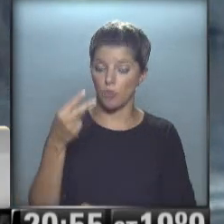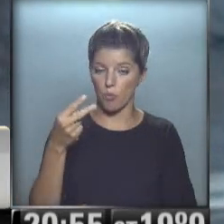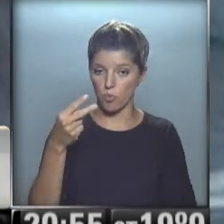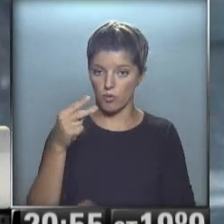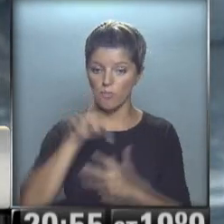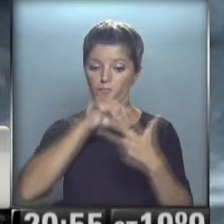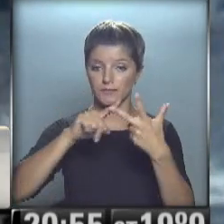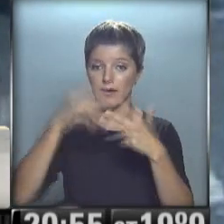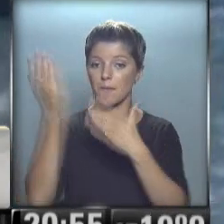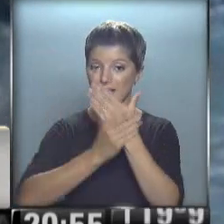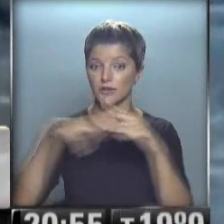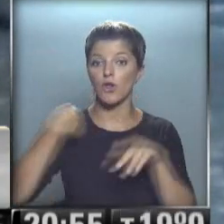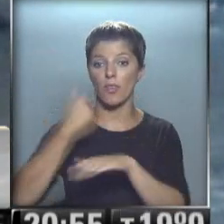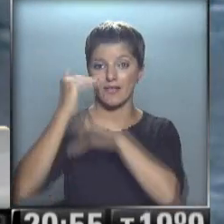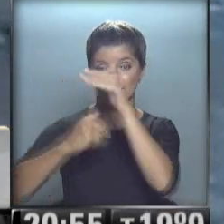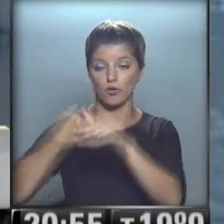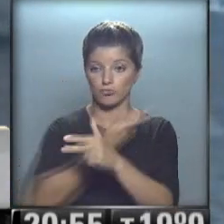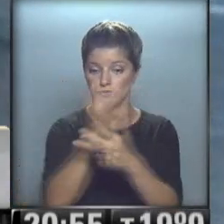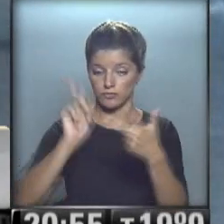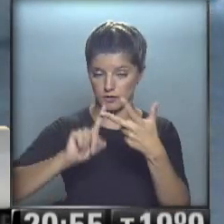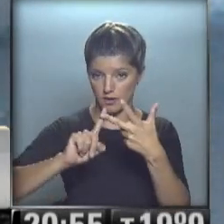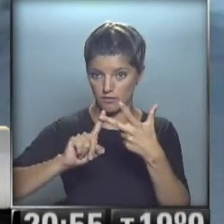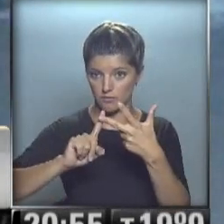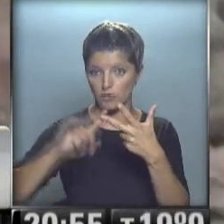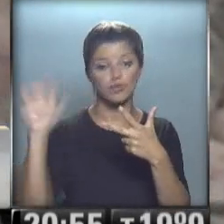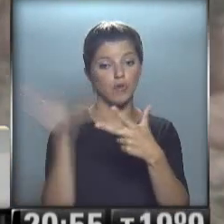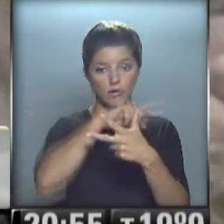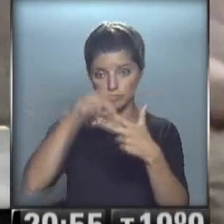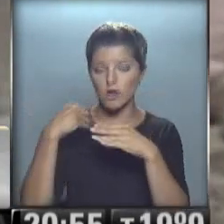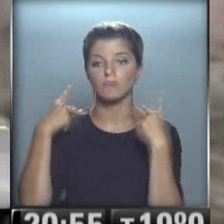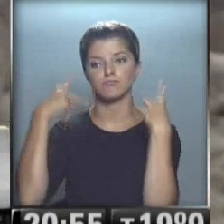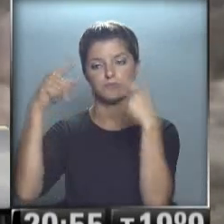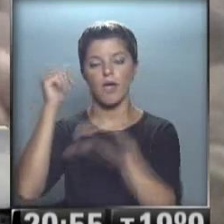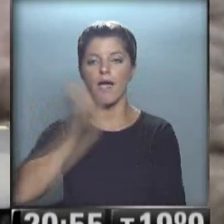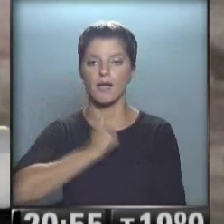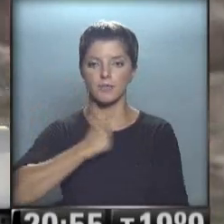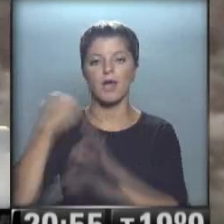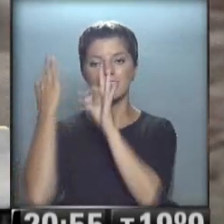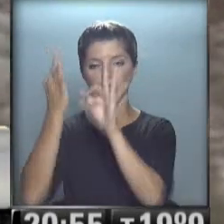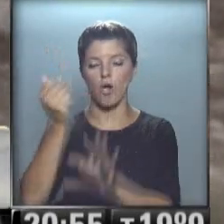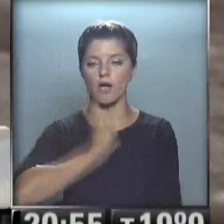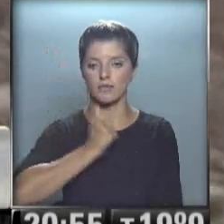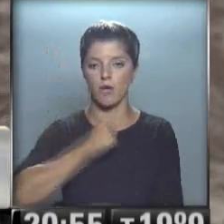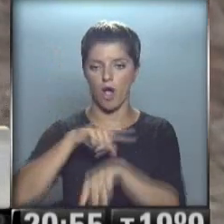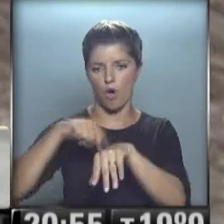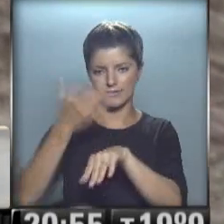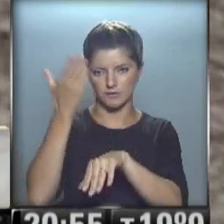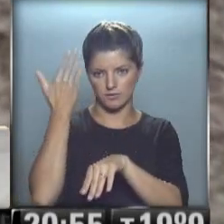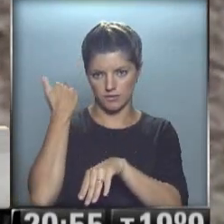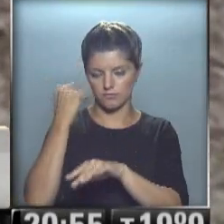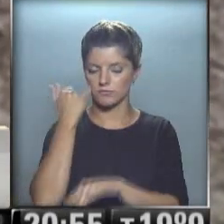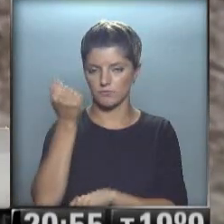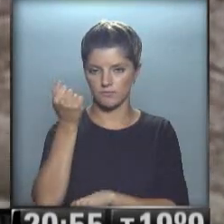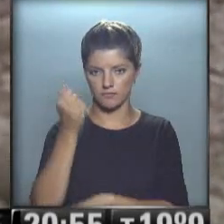de ministerios de desarrollo social Carlos montaña todos ellos ya están en el lugar desde hace unas cuantas